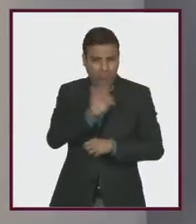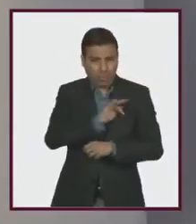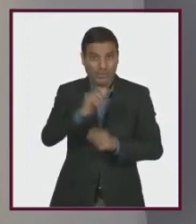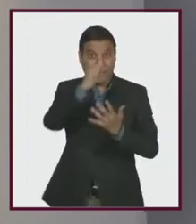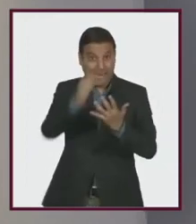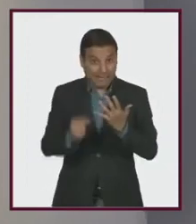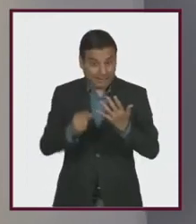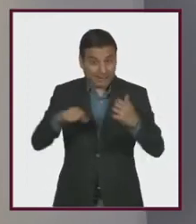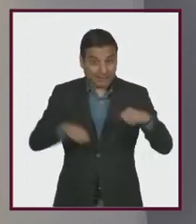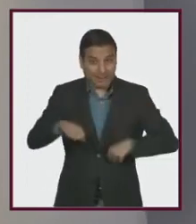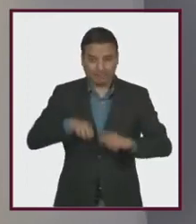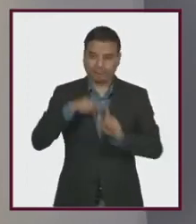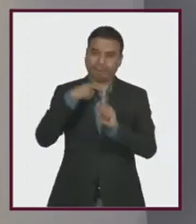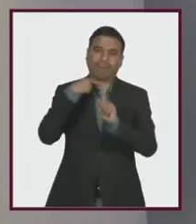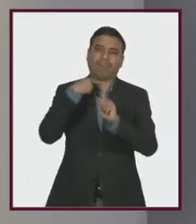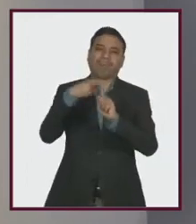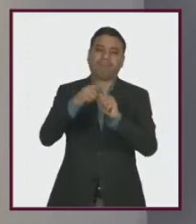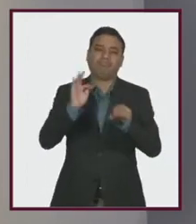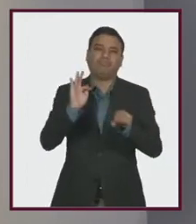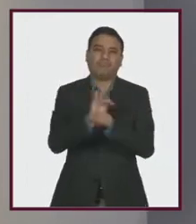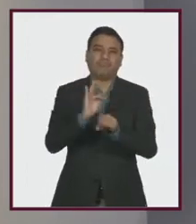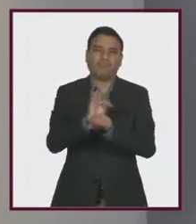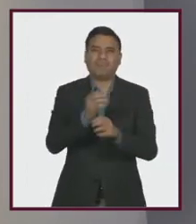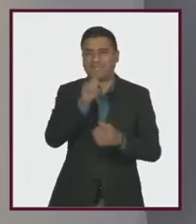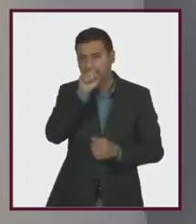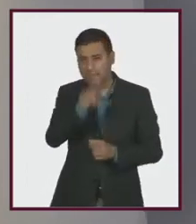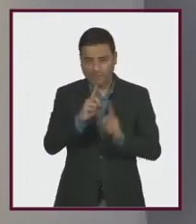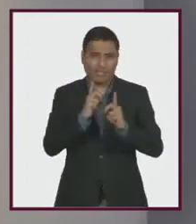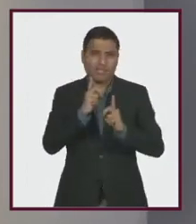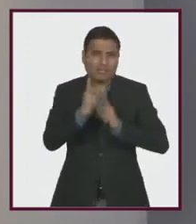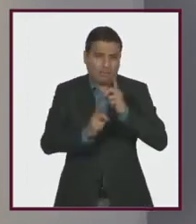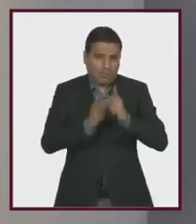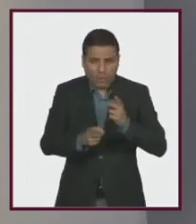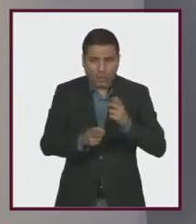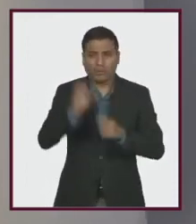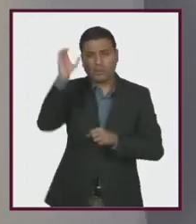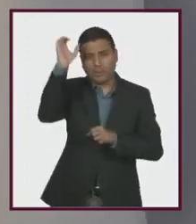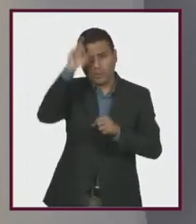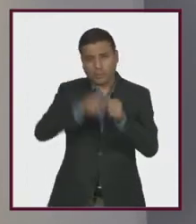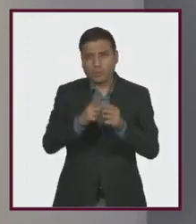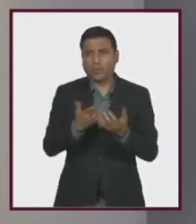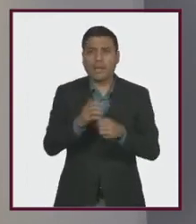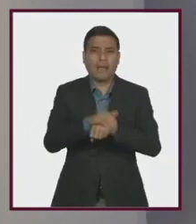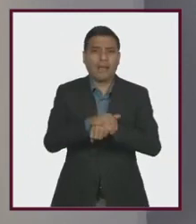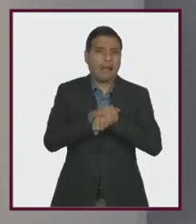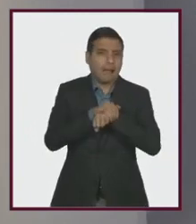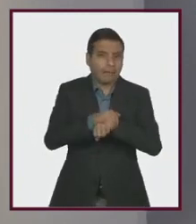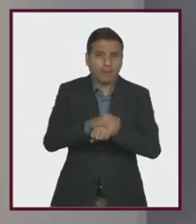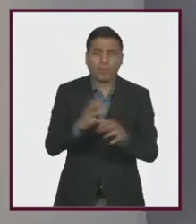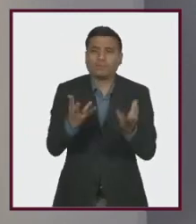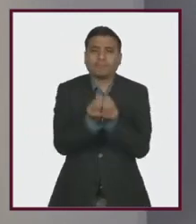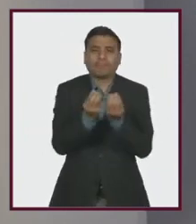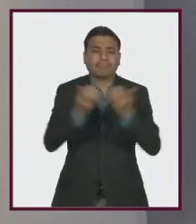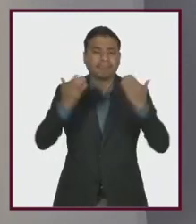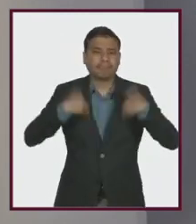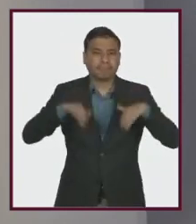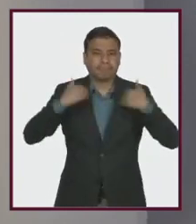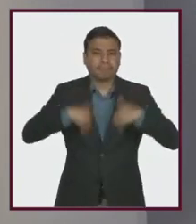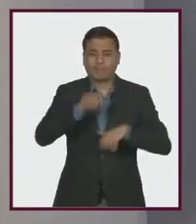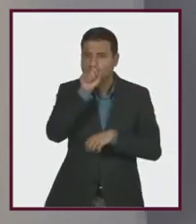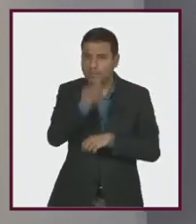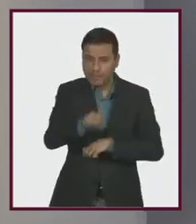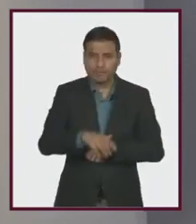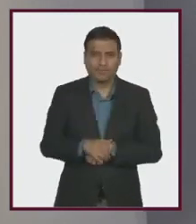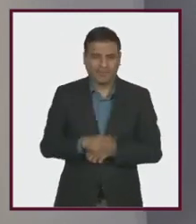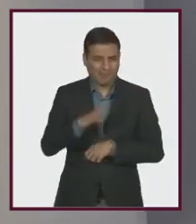proteger. Evidentemente pensamos en deporte, pensamos en cultura, pensamos en amistades positivas, pero todas